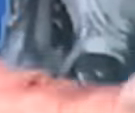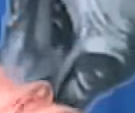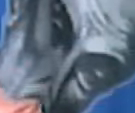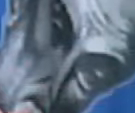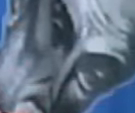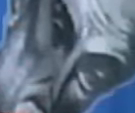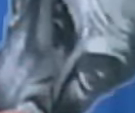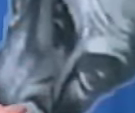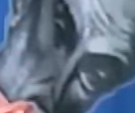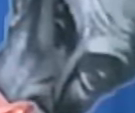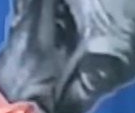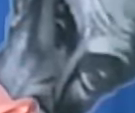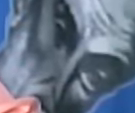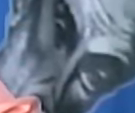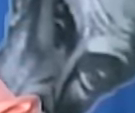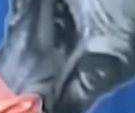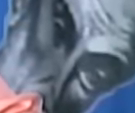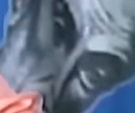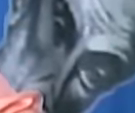el desprecio social?